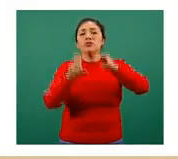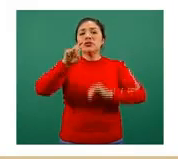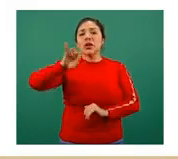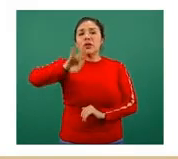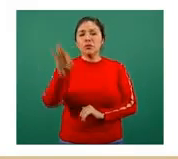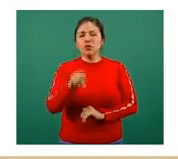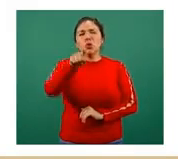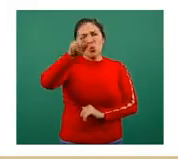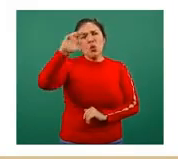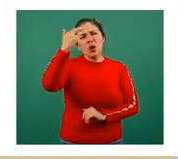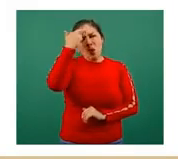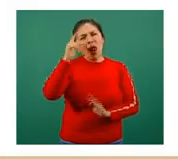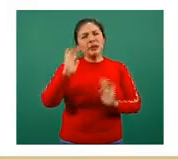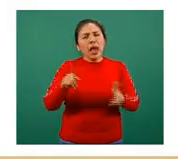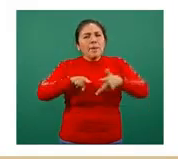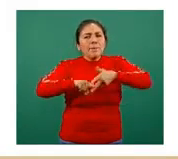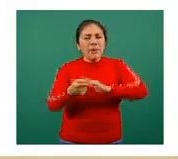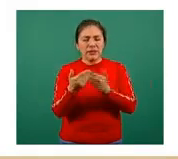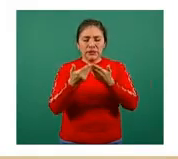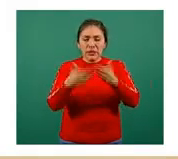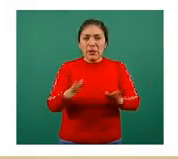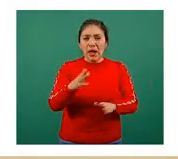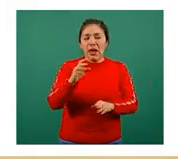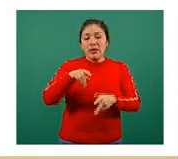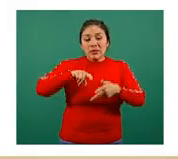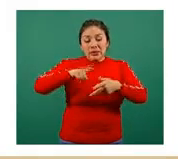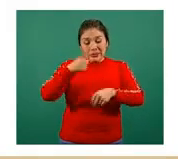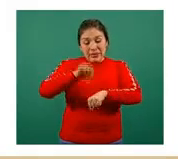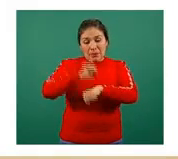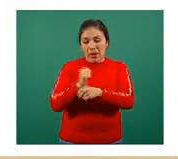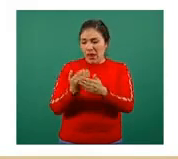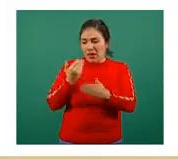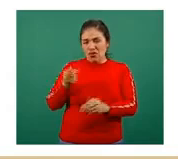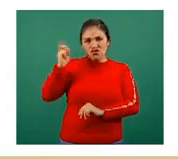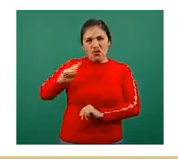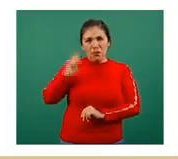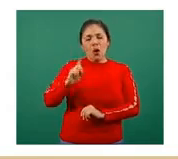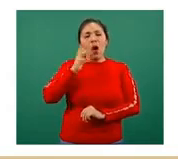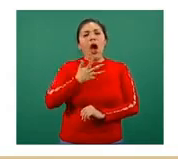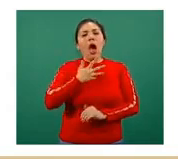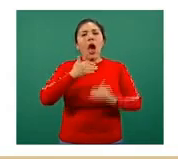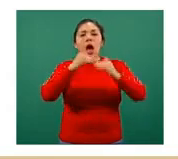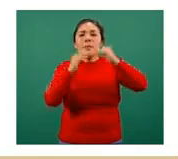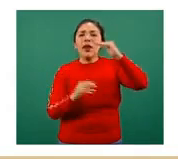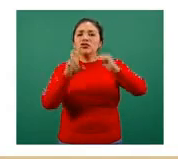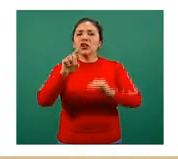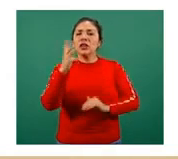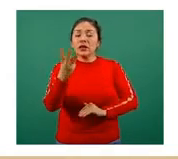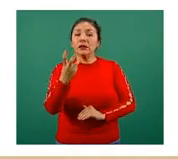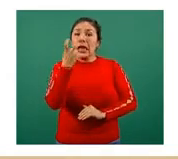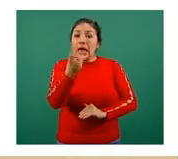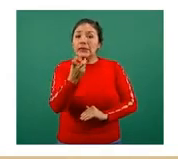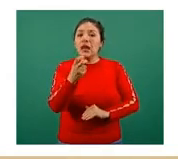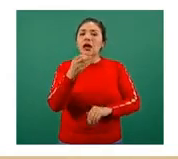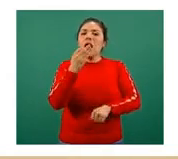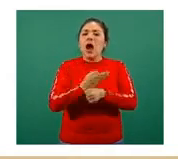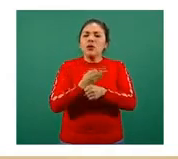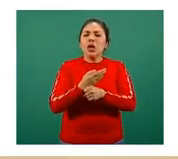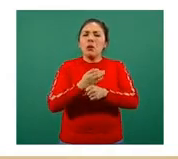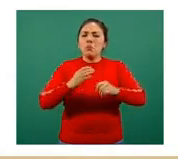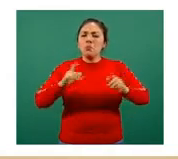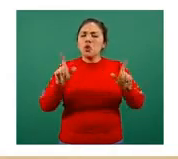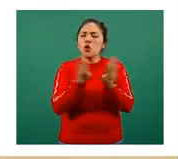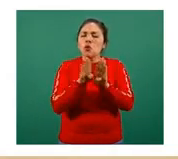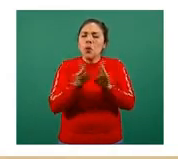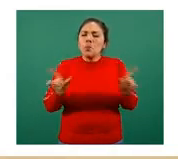30%. Si recuerdan, abrimos la semana epidemiológica el domingo con un menos 33 y prácticamente solo se ha ido